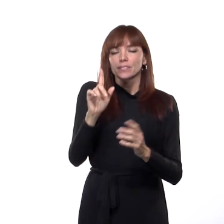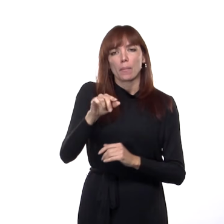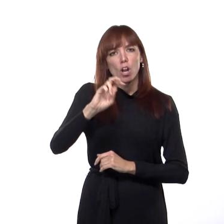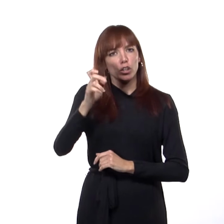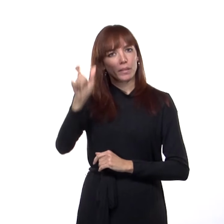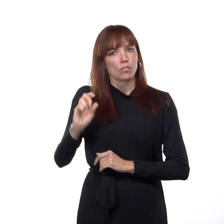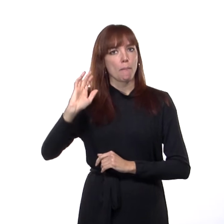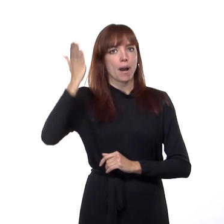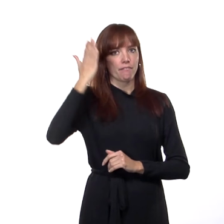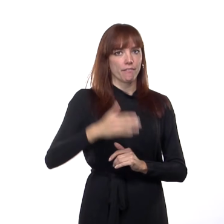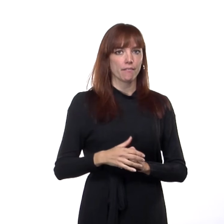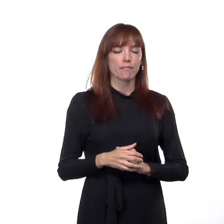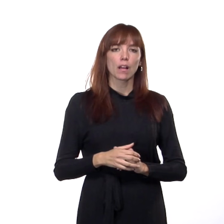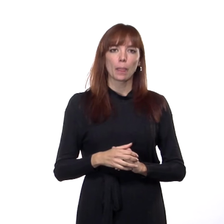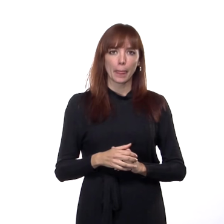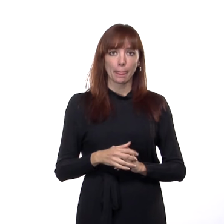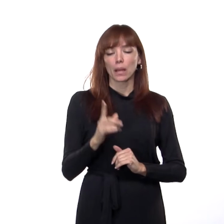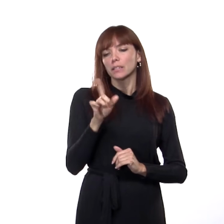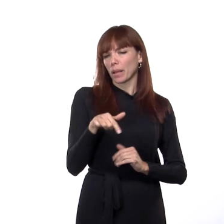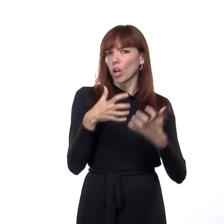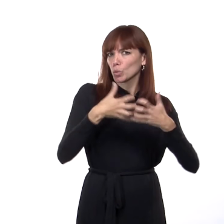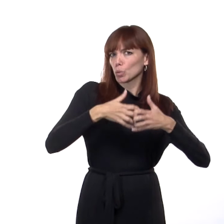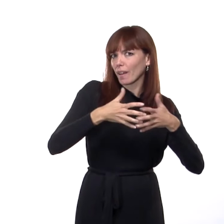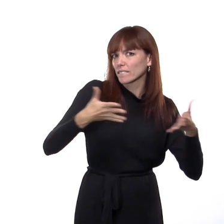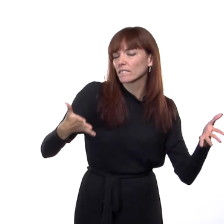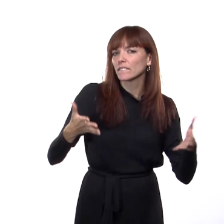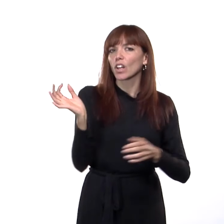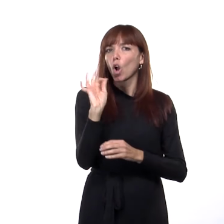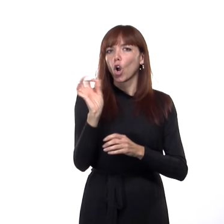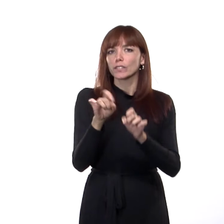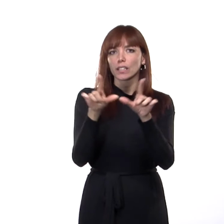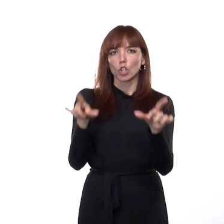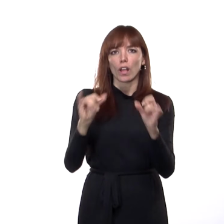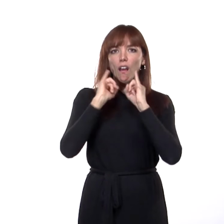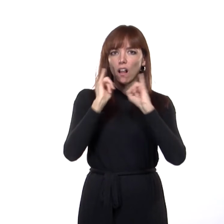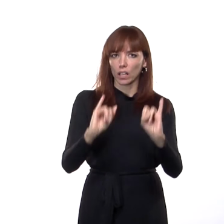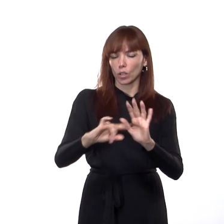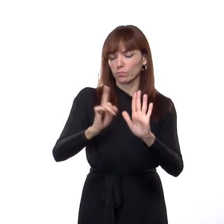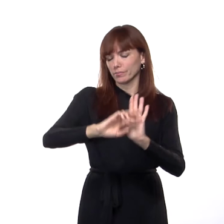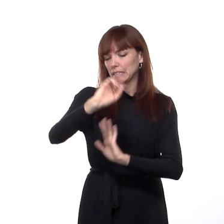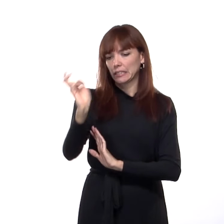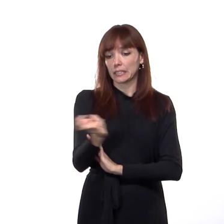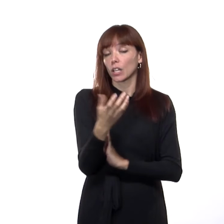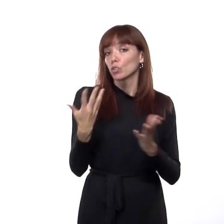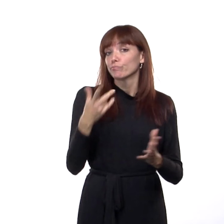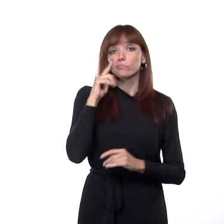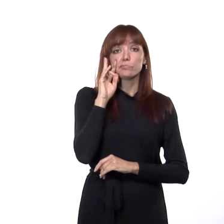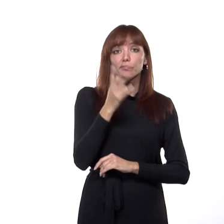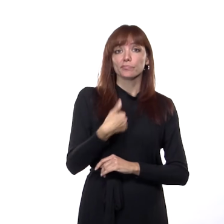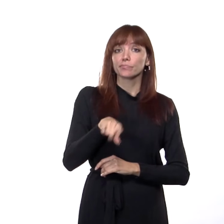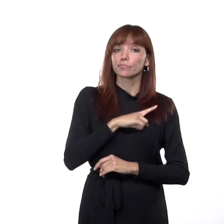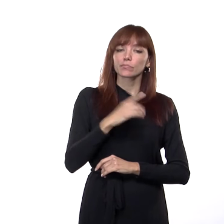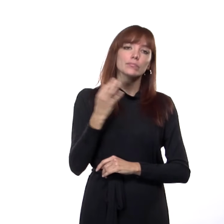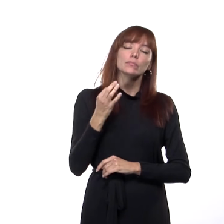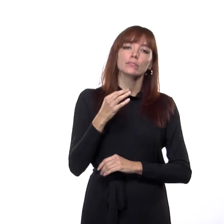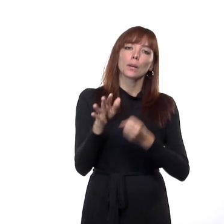o incluso a industrias a industrias muy grandes a sectores eléctricos enteros etcétera entonces nuestra experiencia ahora hay que atacar a los